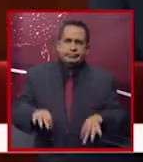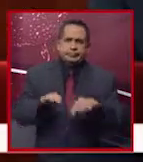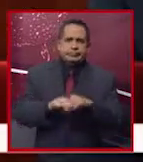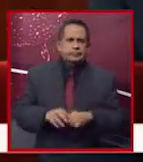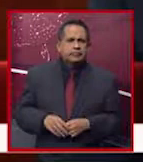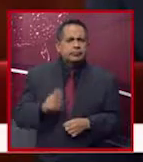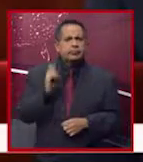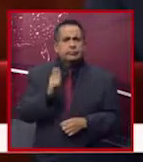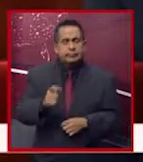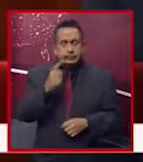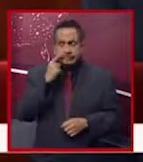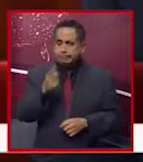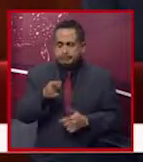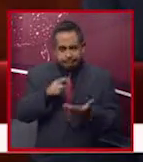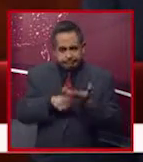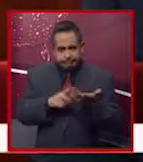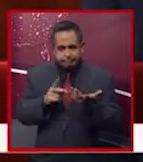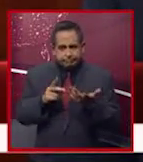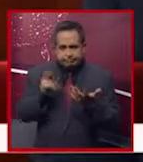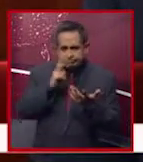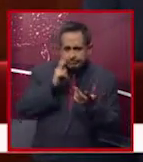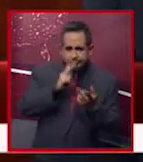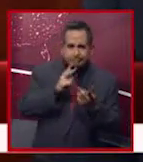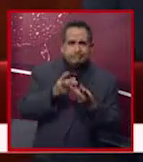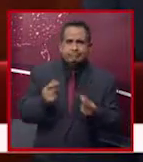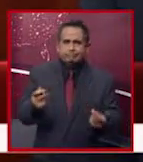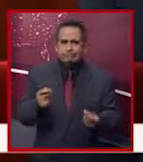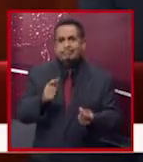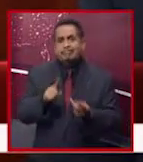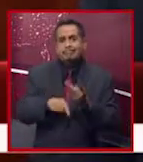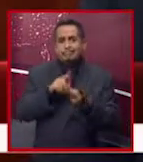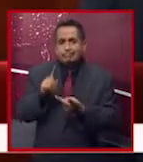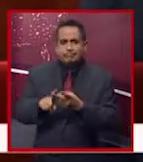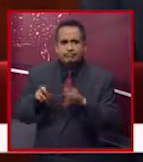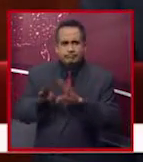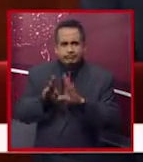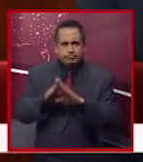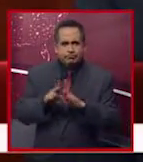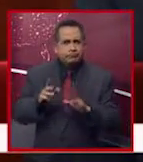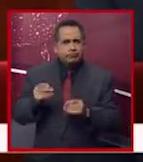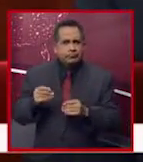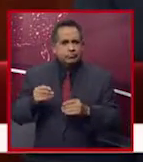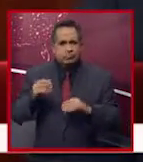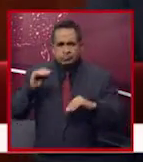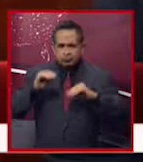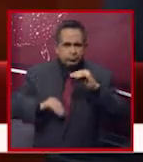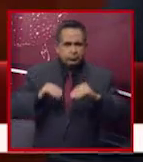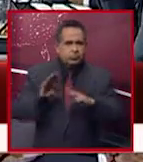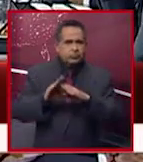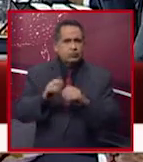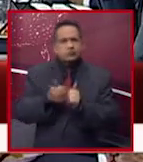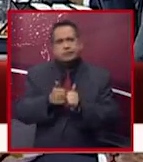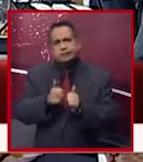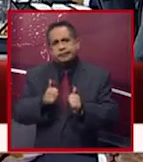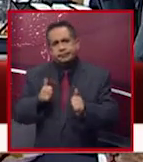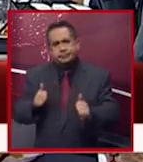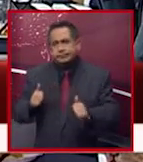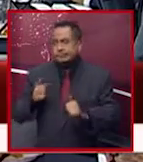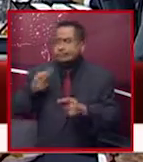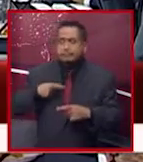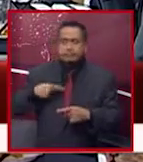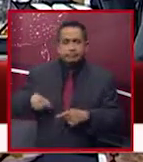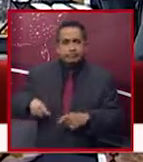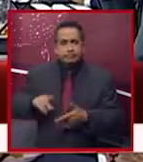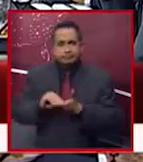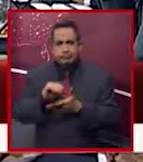que ha mostrado una volatilidad, y por la otra parte, la construcción, que ha sido influida por la desaceleración que ha tenido la inversión